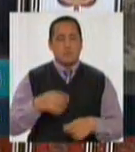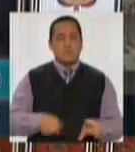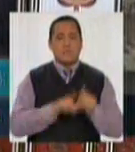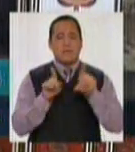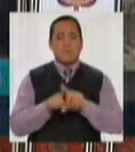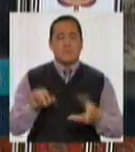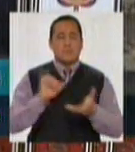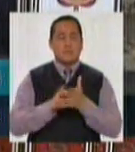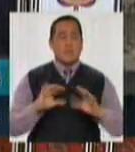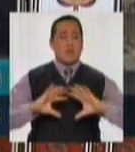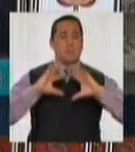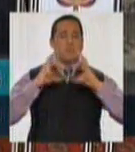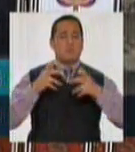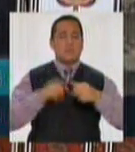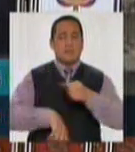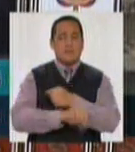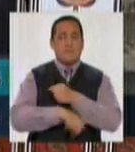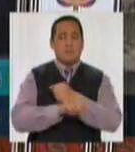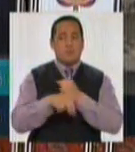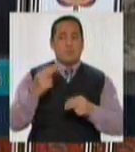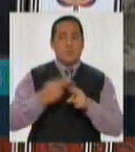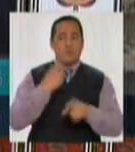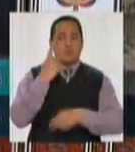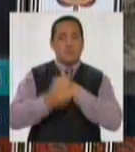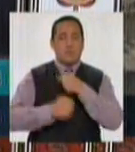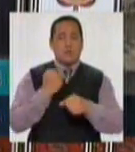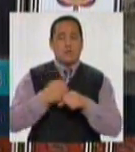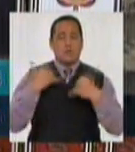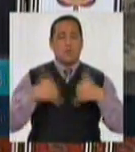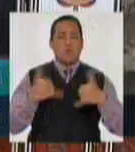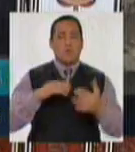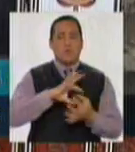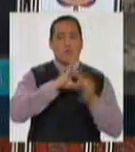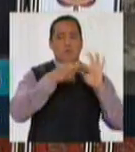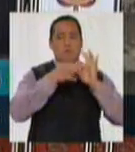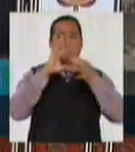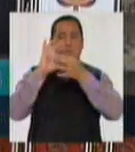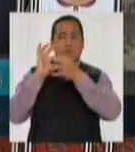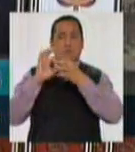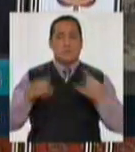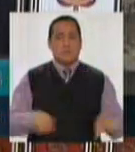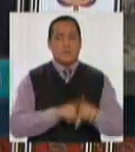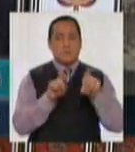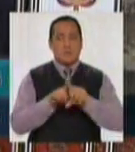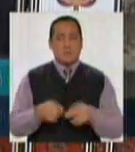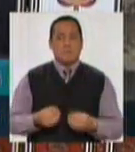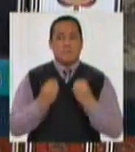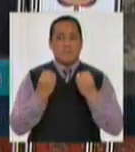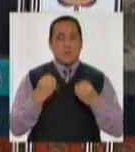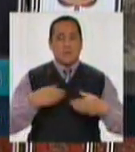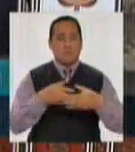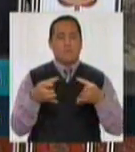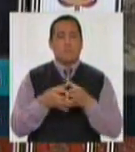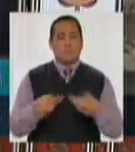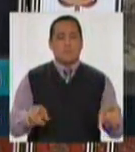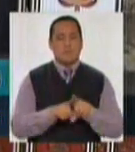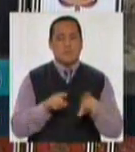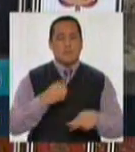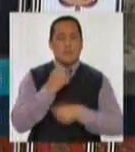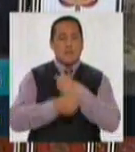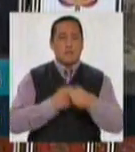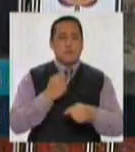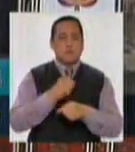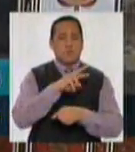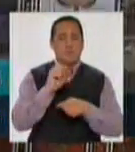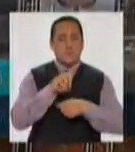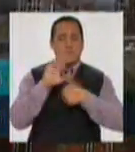el Mundial de Fútbol el próximo año y los Juegos Olímpicos y los Paralímpicos en 2016 en